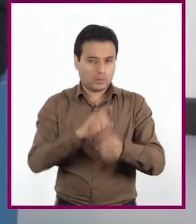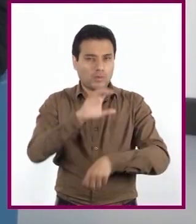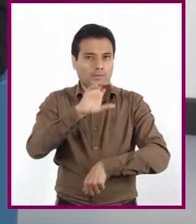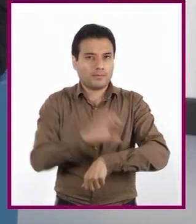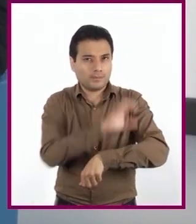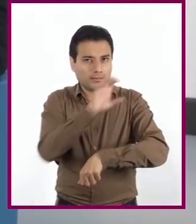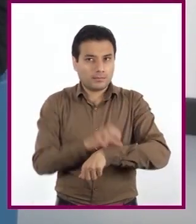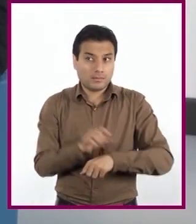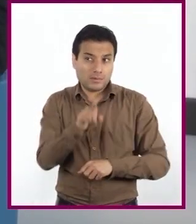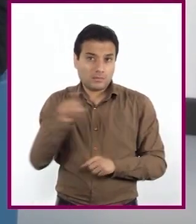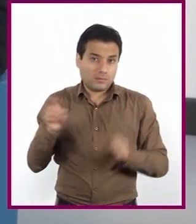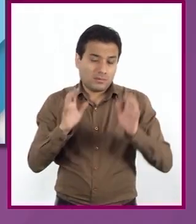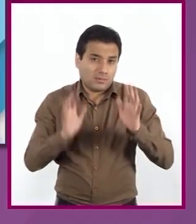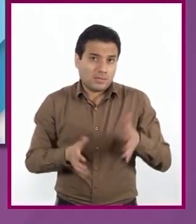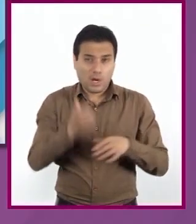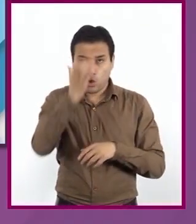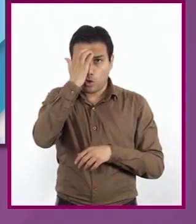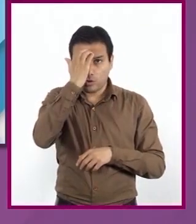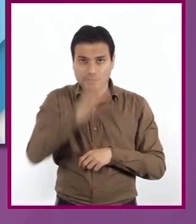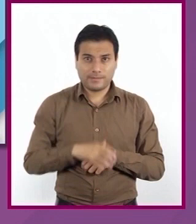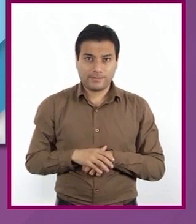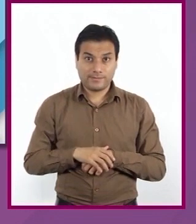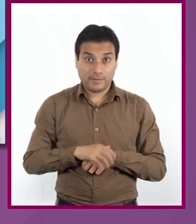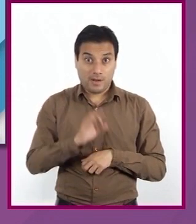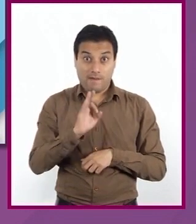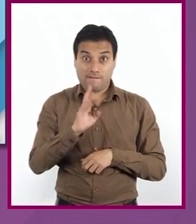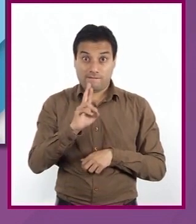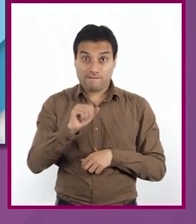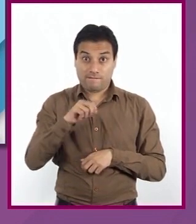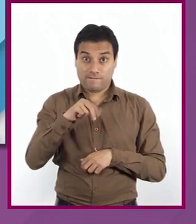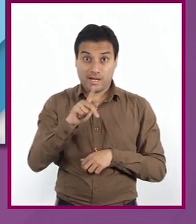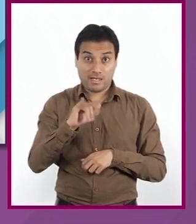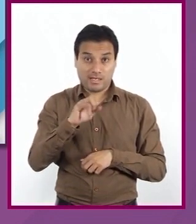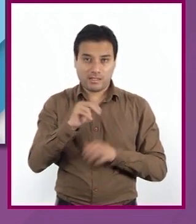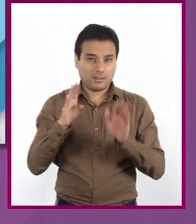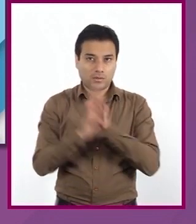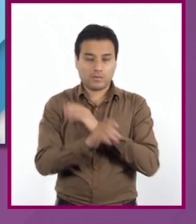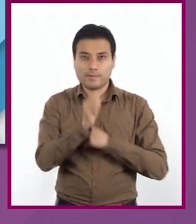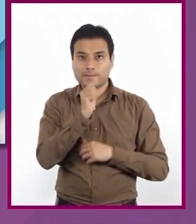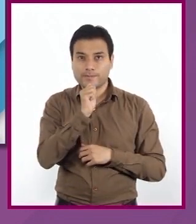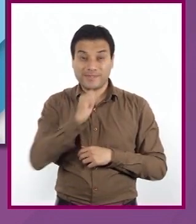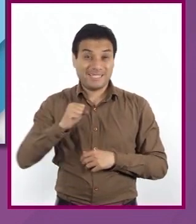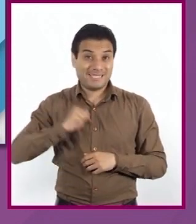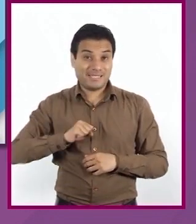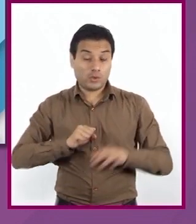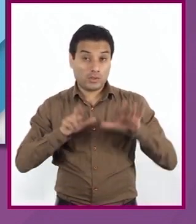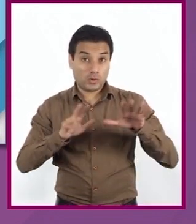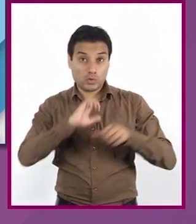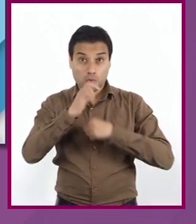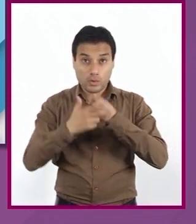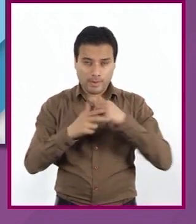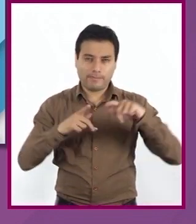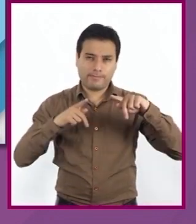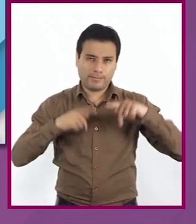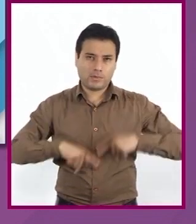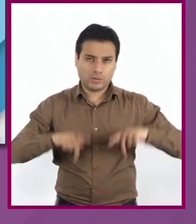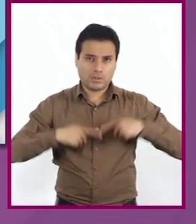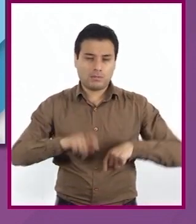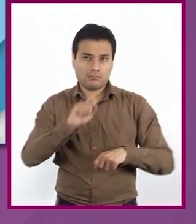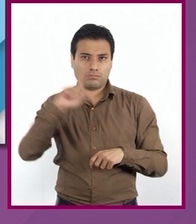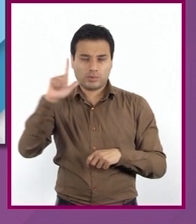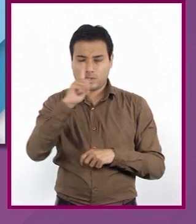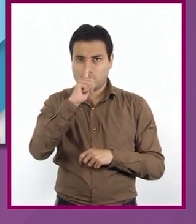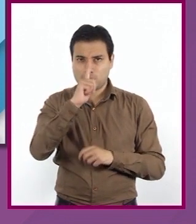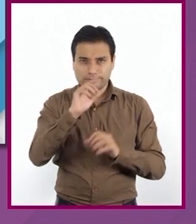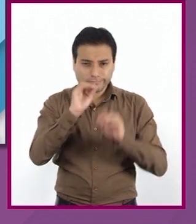mucho antes de Benjamin Franklin. En Europa, durante el siglo XVIII, los electricistas tenían dos formas de ganarse